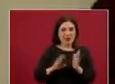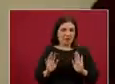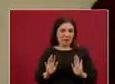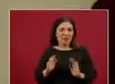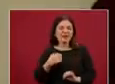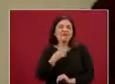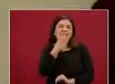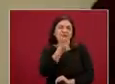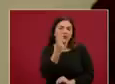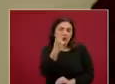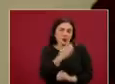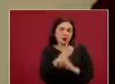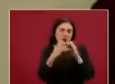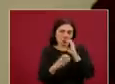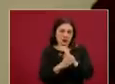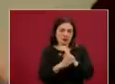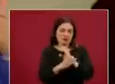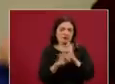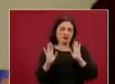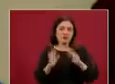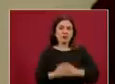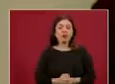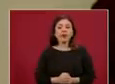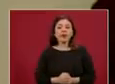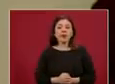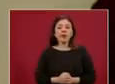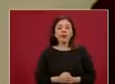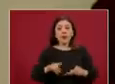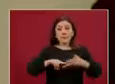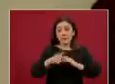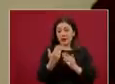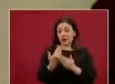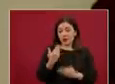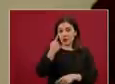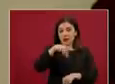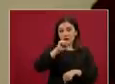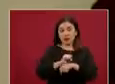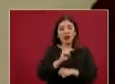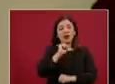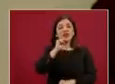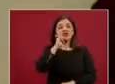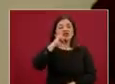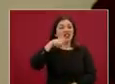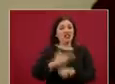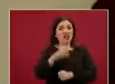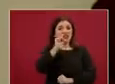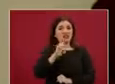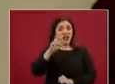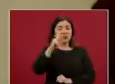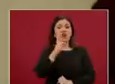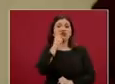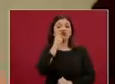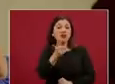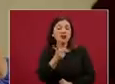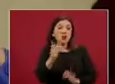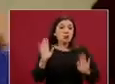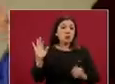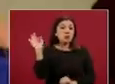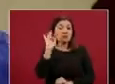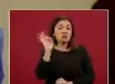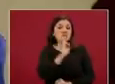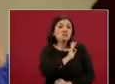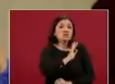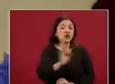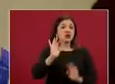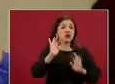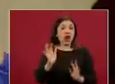2 comentarios al respecto de 2 declaraciones. Al inicio de la semana, el secretario de Educación habló de la posibilidad de que